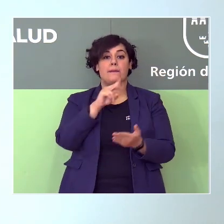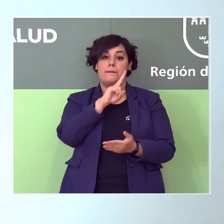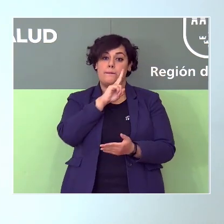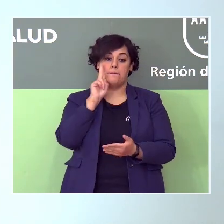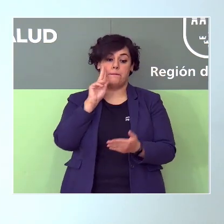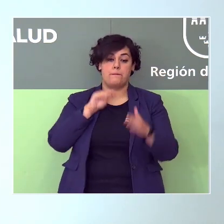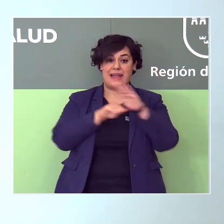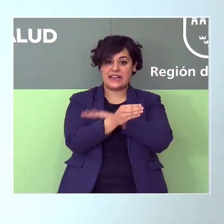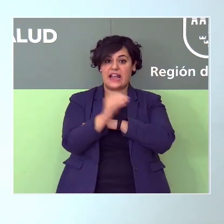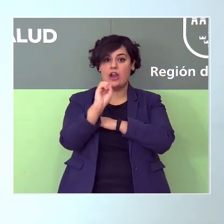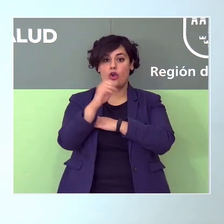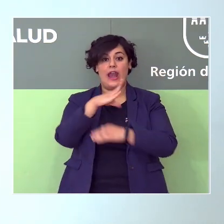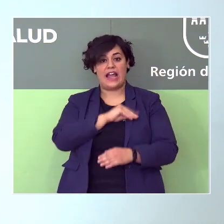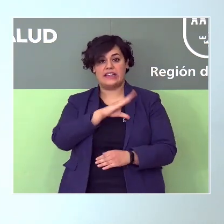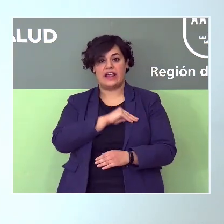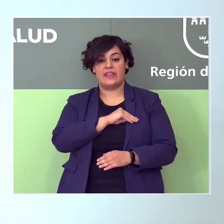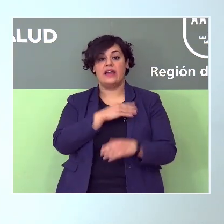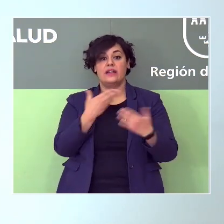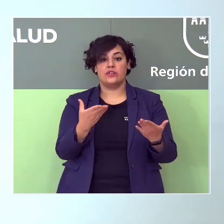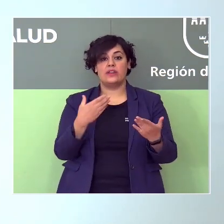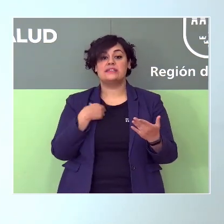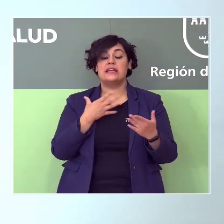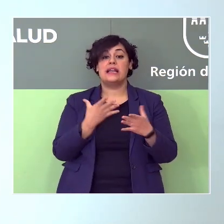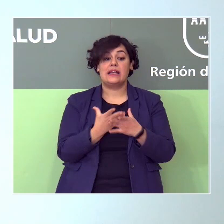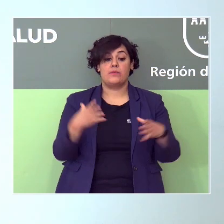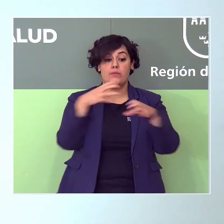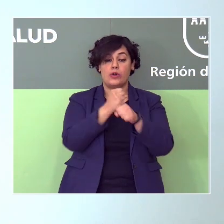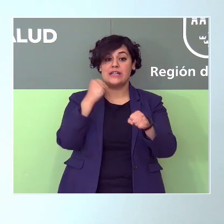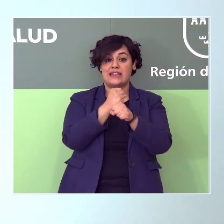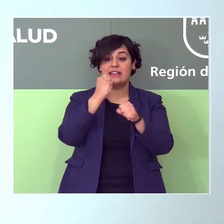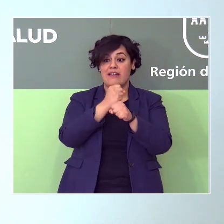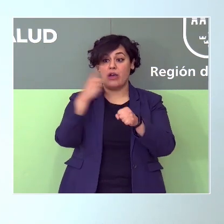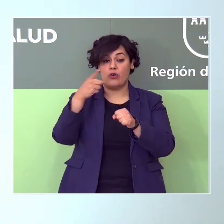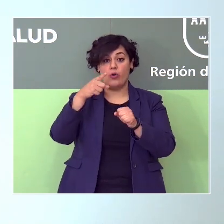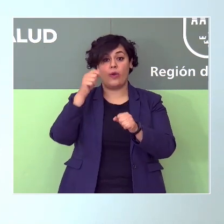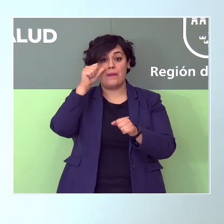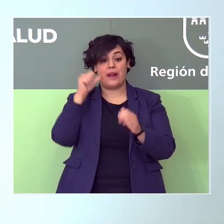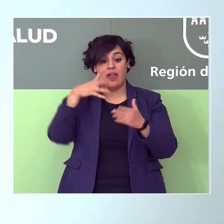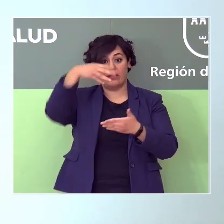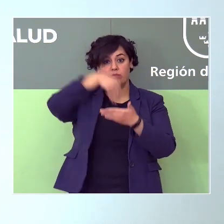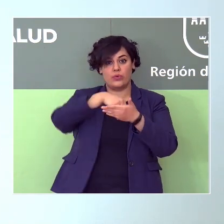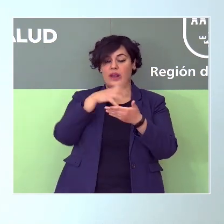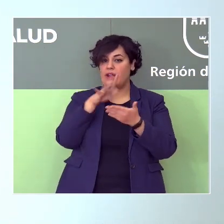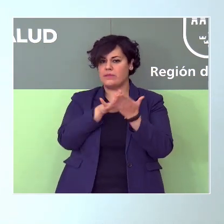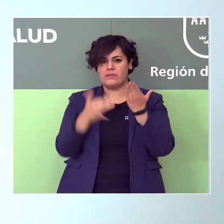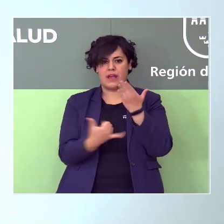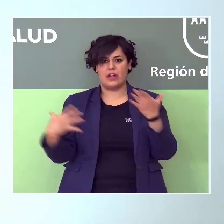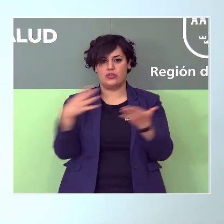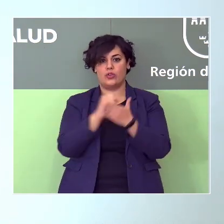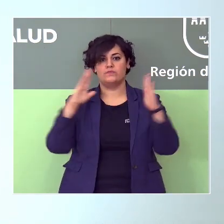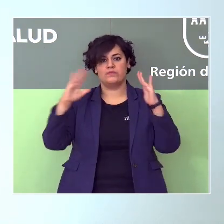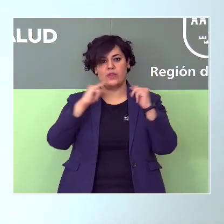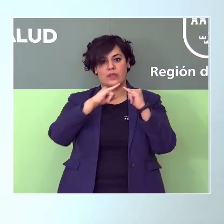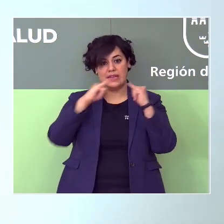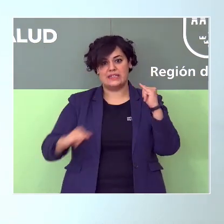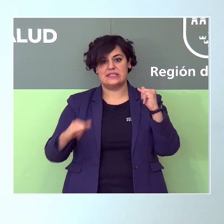las embarazadas que son llamadas de las diferentes bolsas de trabajo mientras dura esta crisis sanitaria. El Servicio Murciano de Salud, como saben,